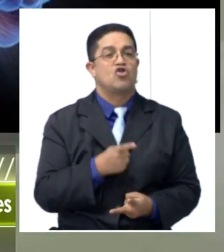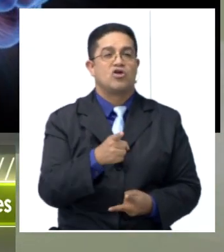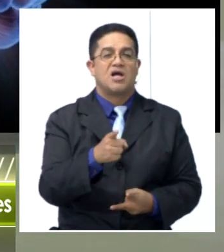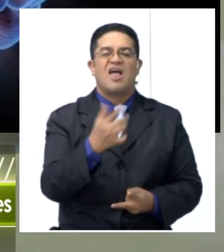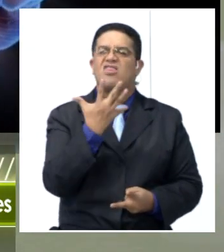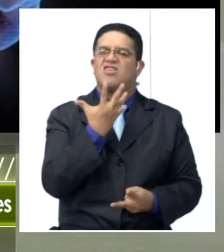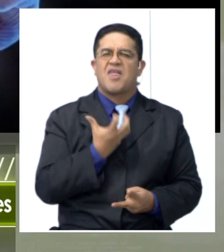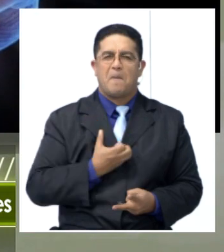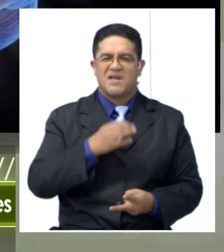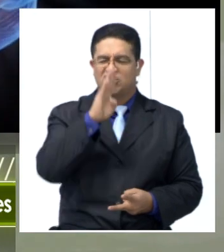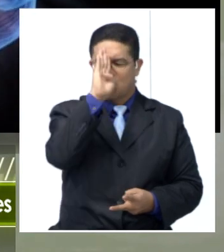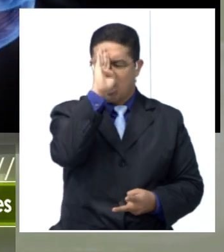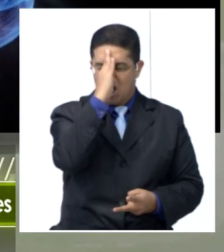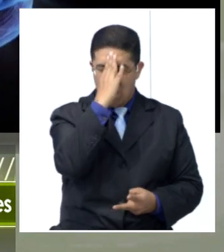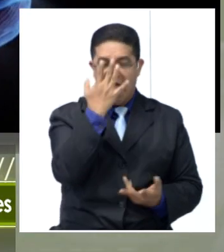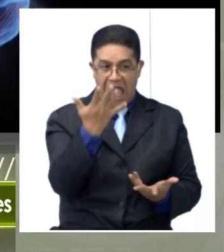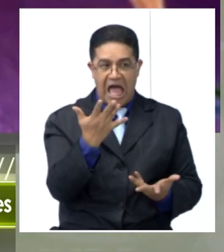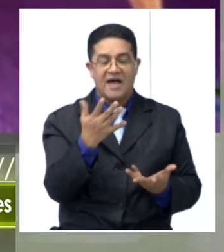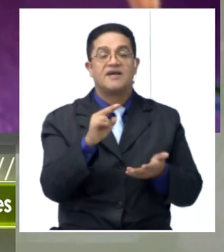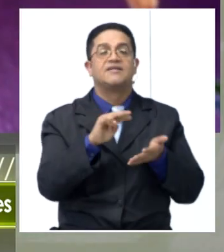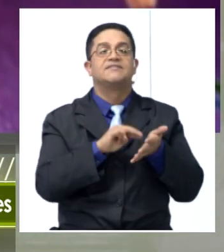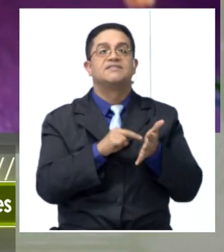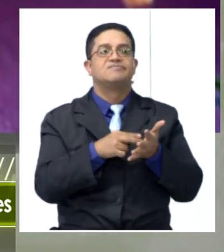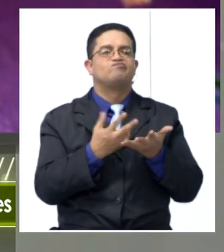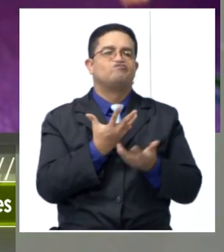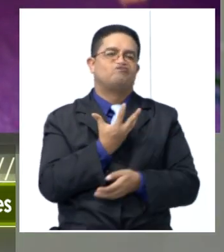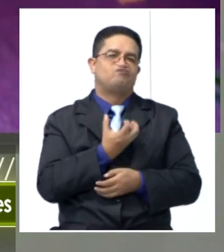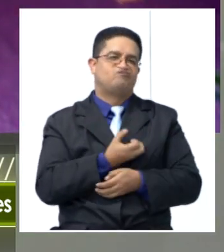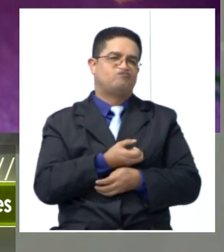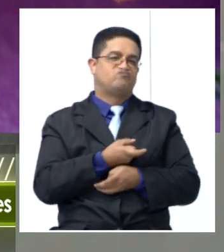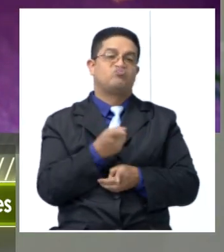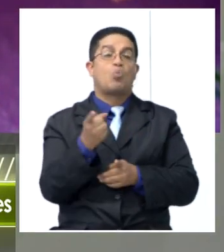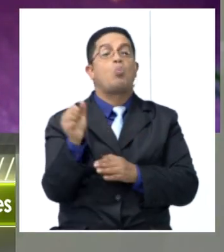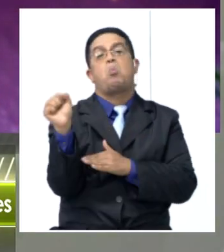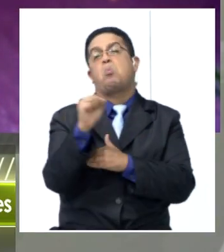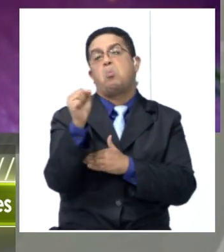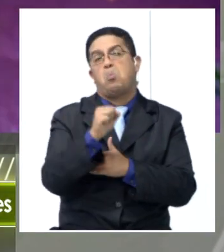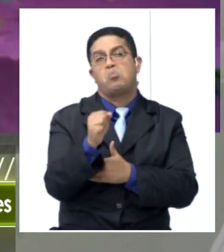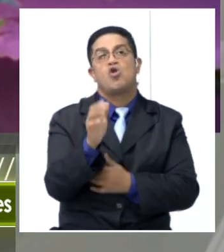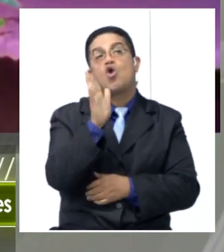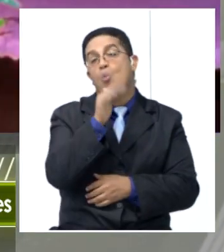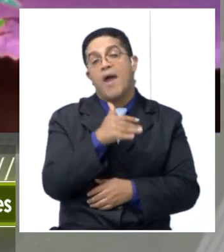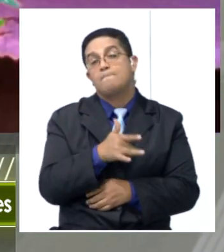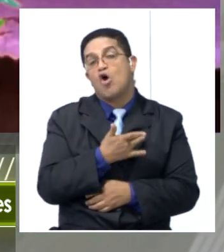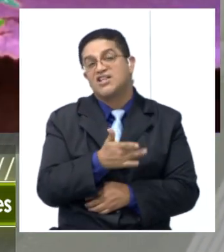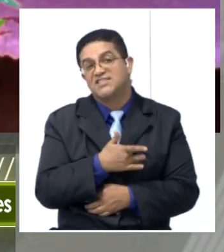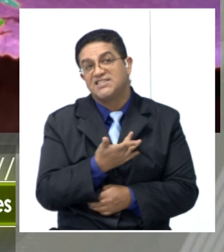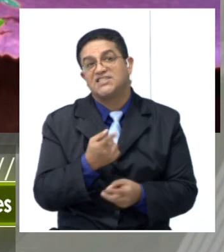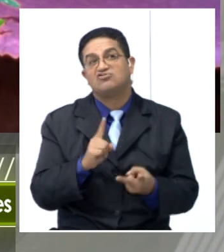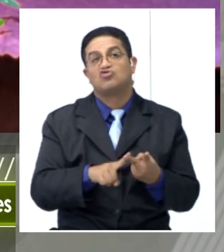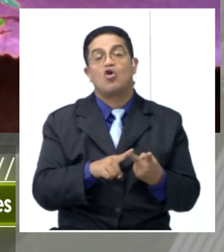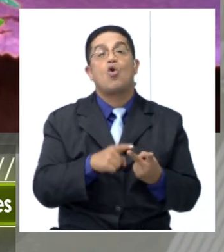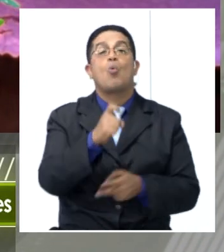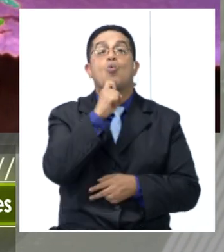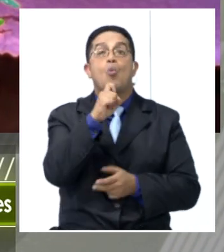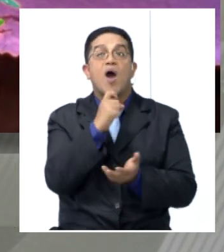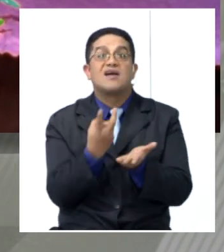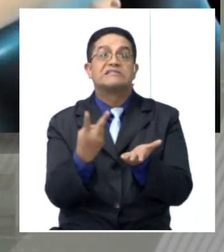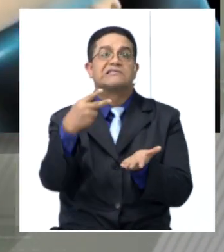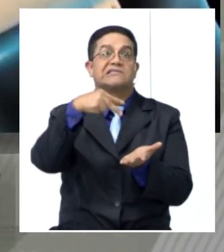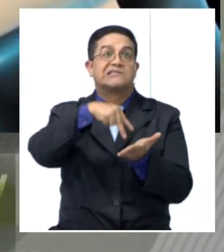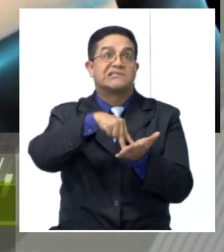caracteriza por una depresión inhibida, una depresión apática. Dios está desmotivado, inhibido, le cuesta levantarse de la